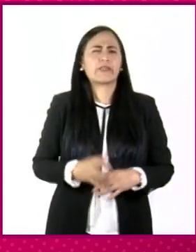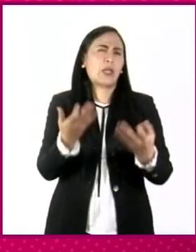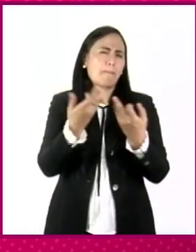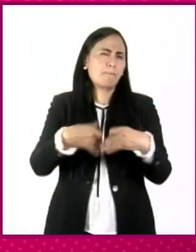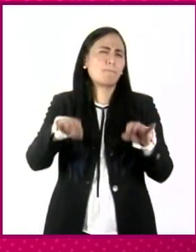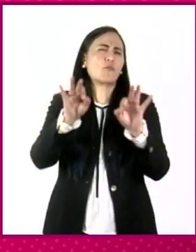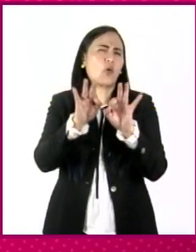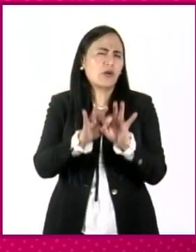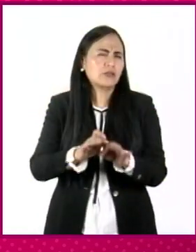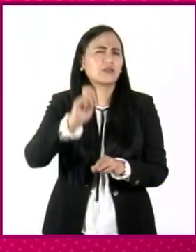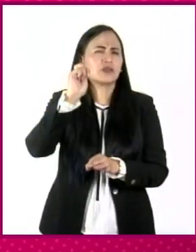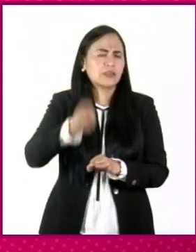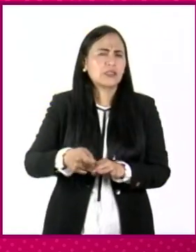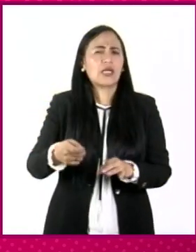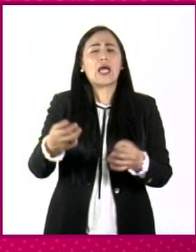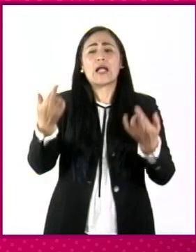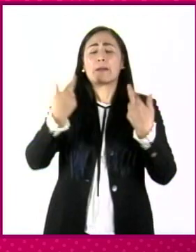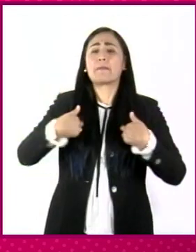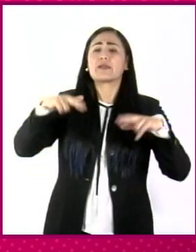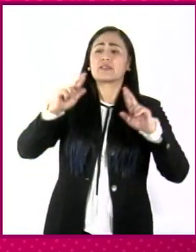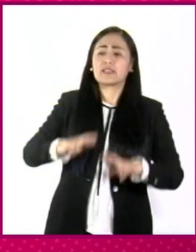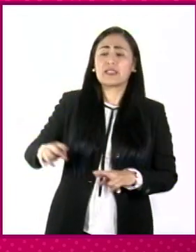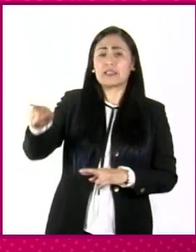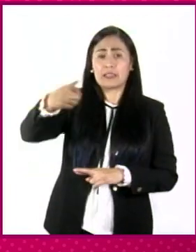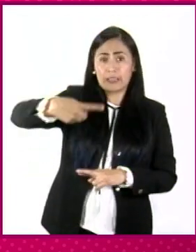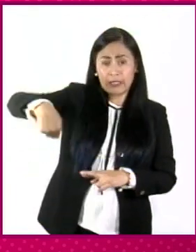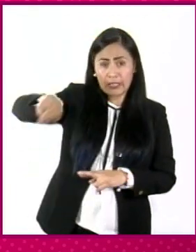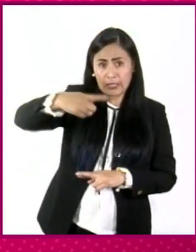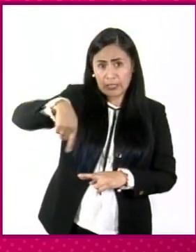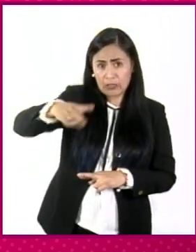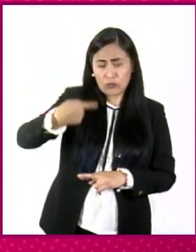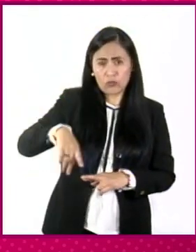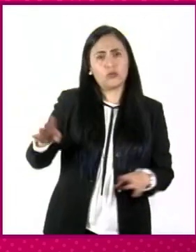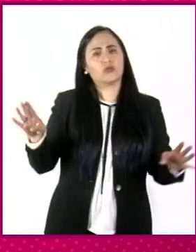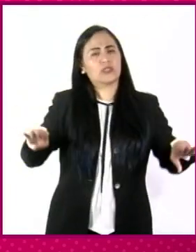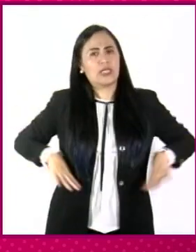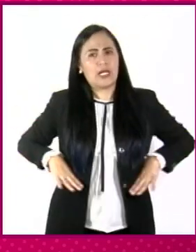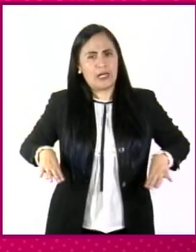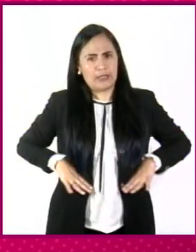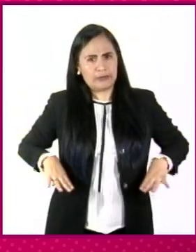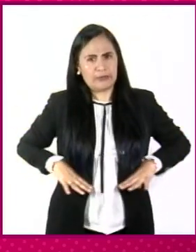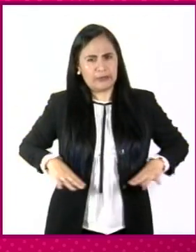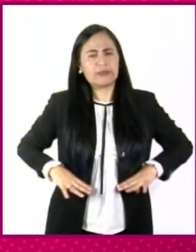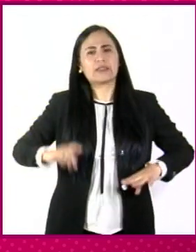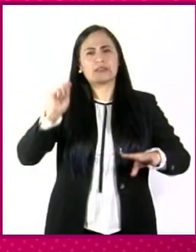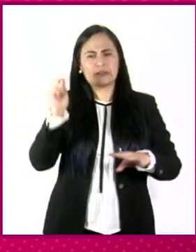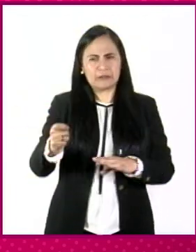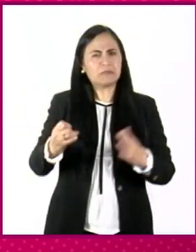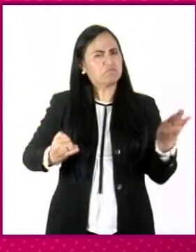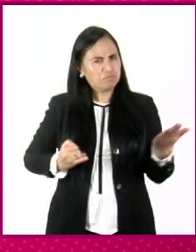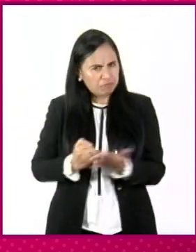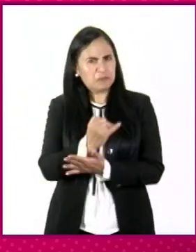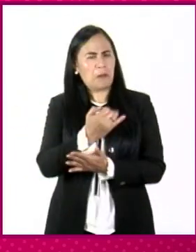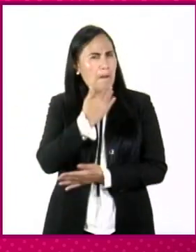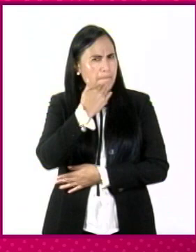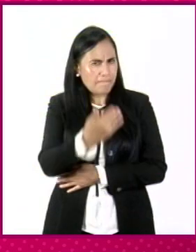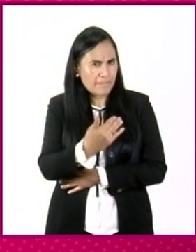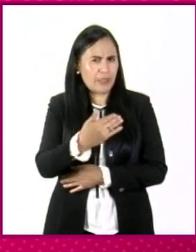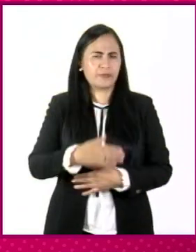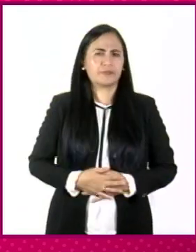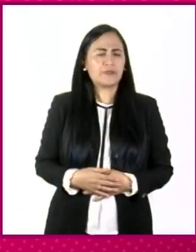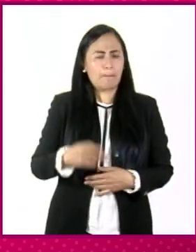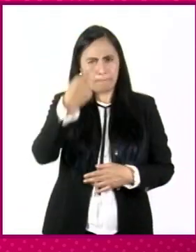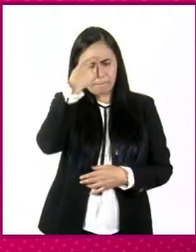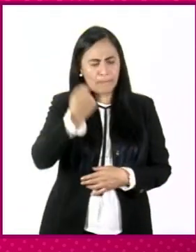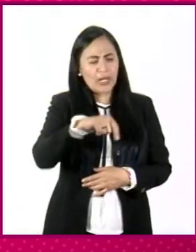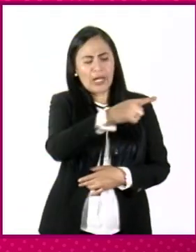que los representantes tengan justamente sus características, tengan justamente la capacidad de tomar decisiones por el pueblo, y en